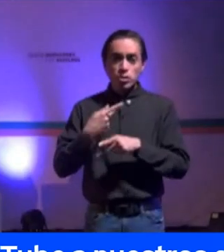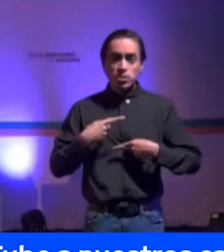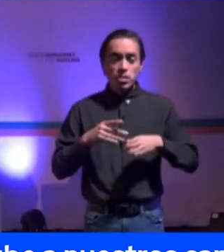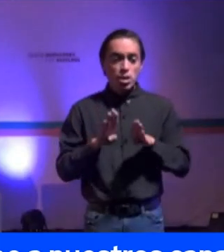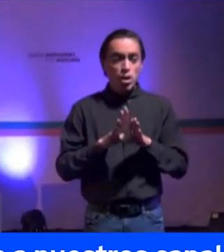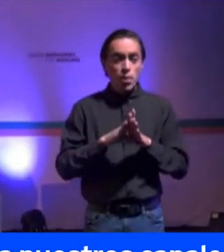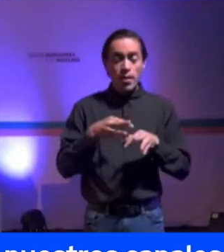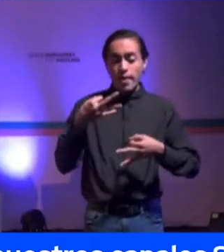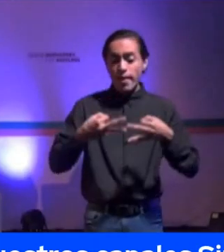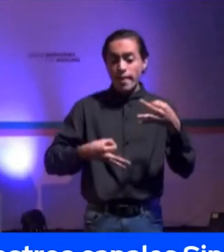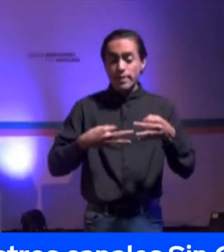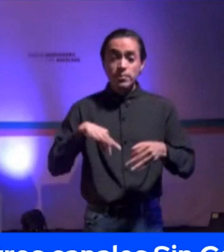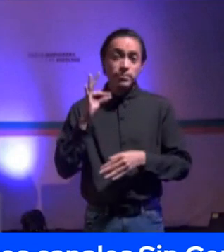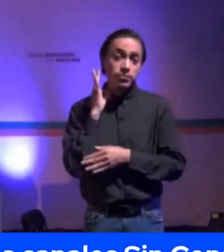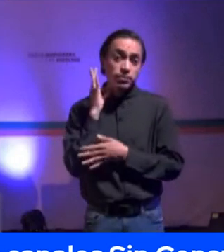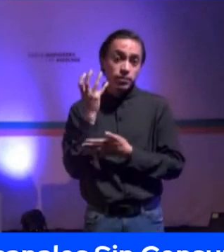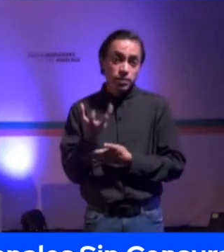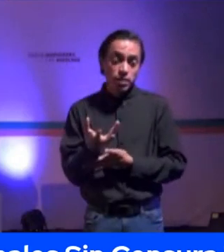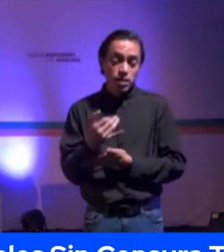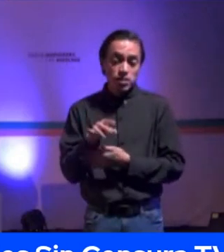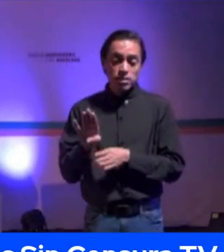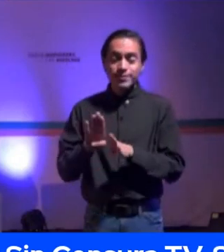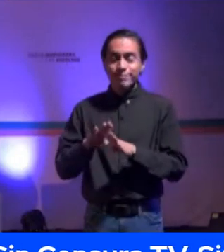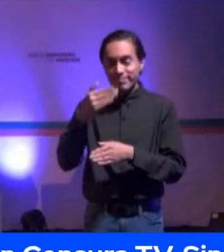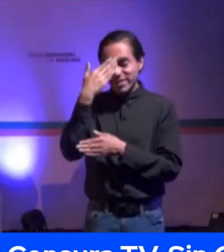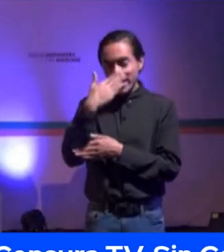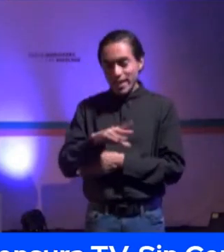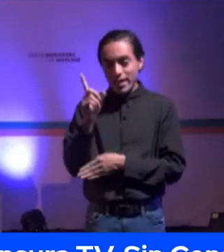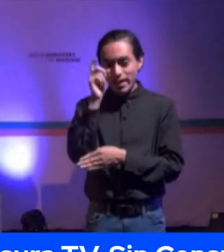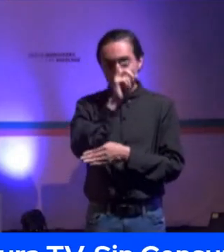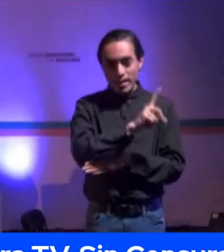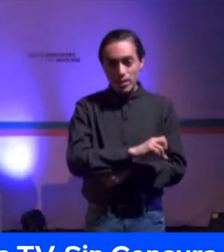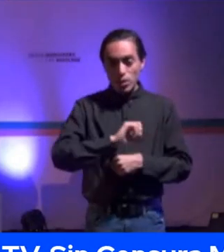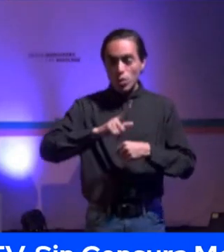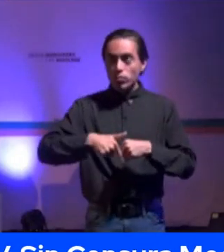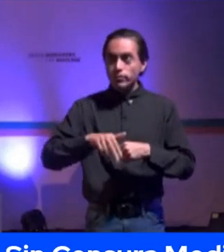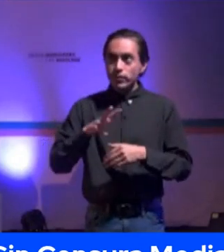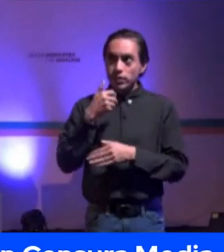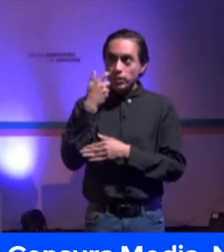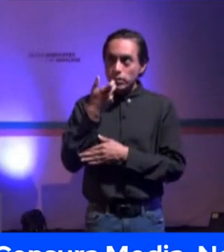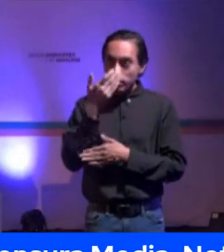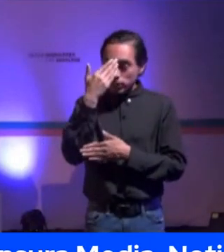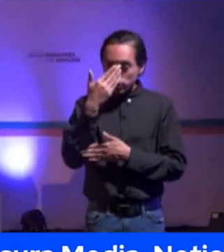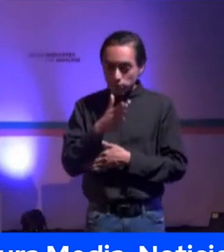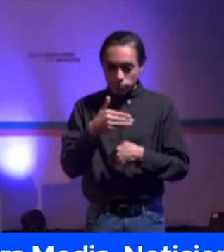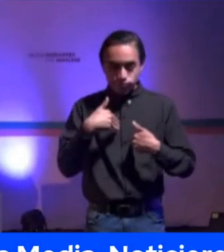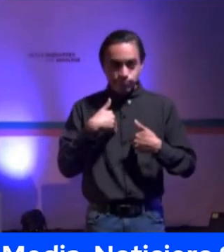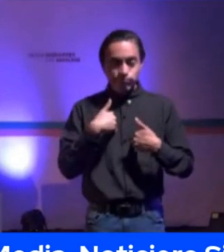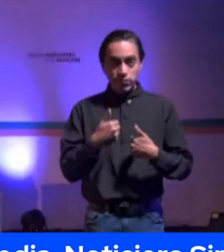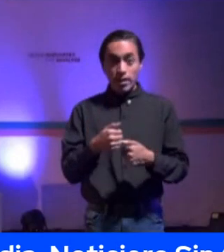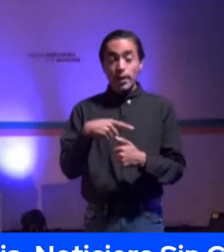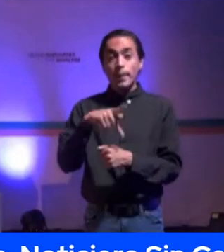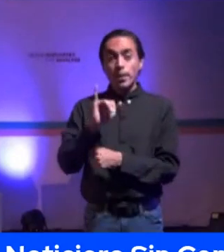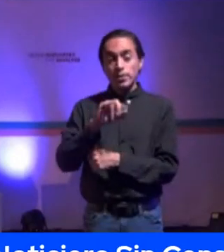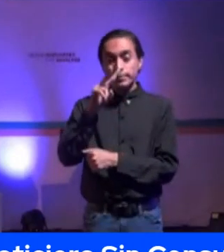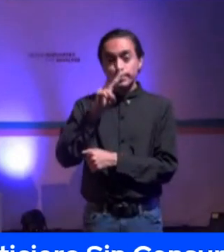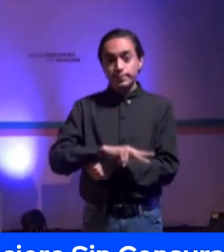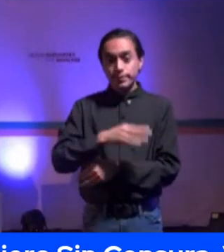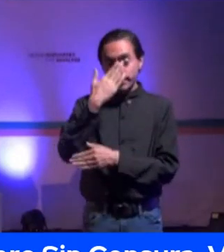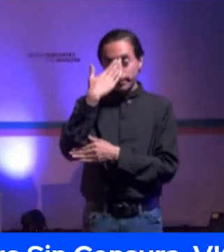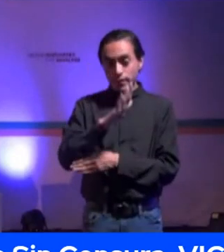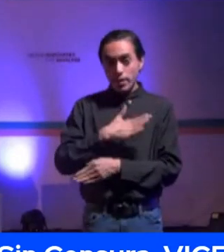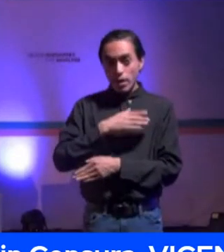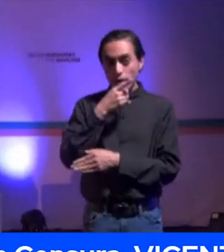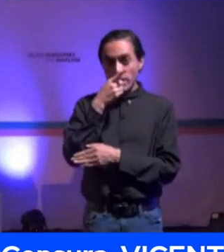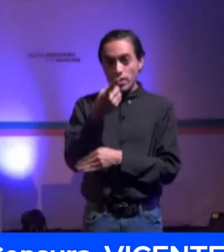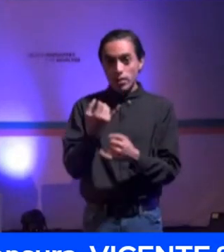manejado la fiscalía. Entendemos las complejidades o intentamos entenderlas, pero yo sí seguiré